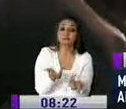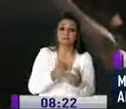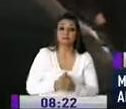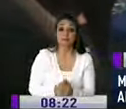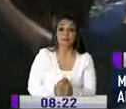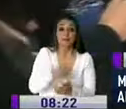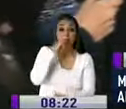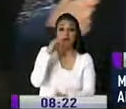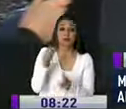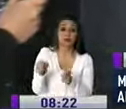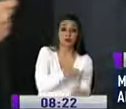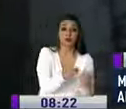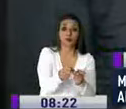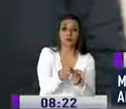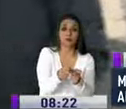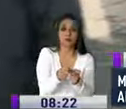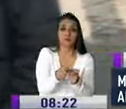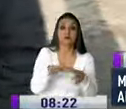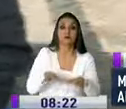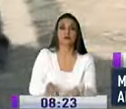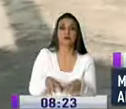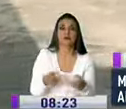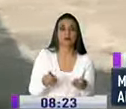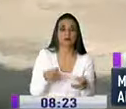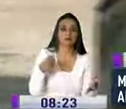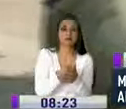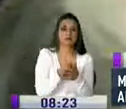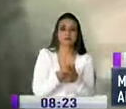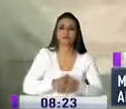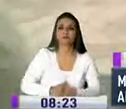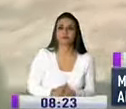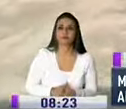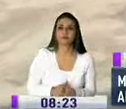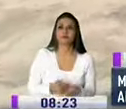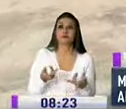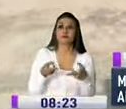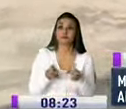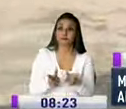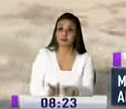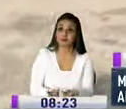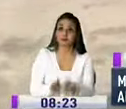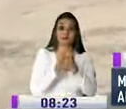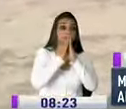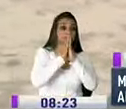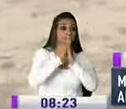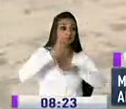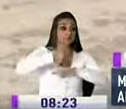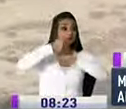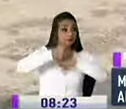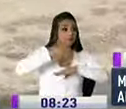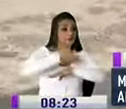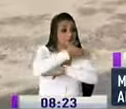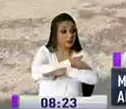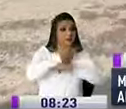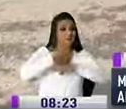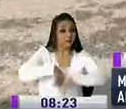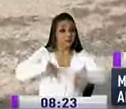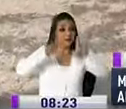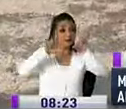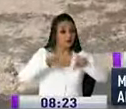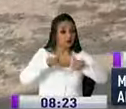niños han pisado hasta perros. Ustedes nos comentaban que incluso ya han llamado a las autoridades, han tomado fotografías,